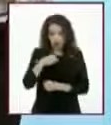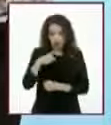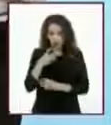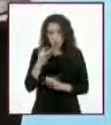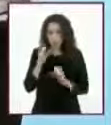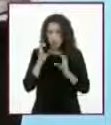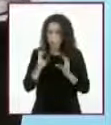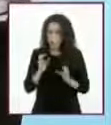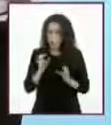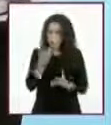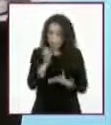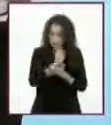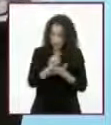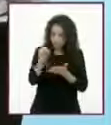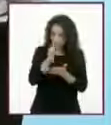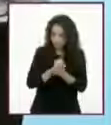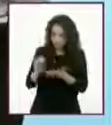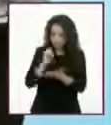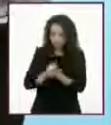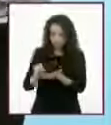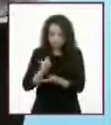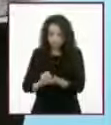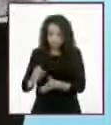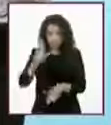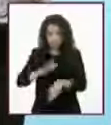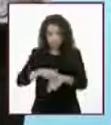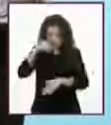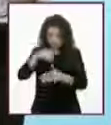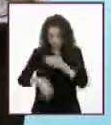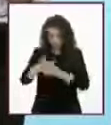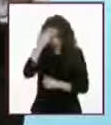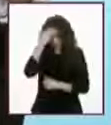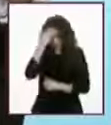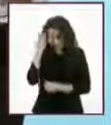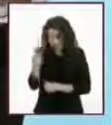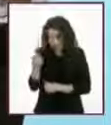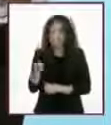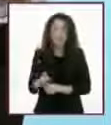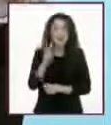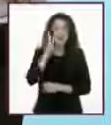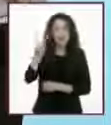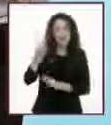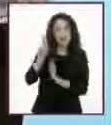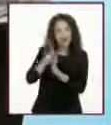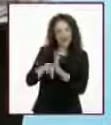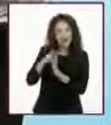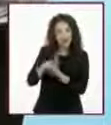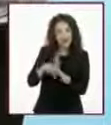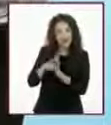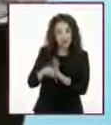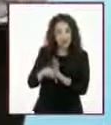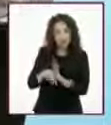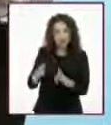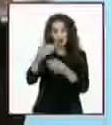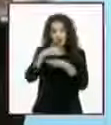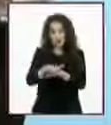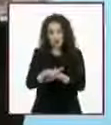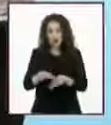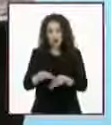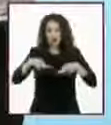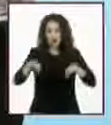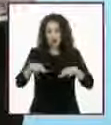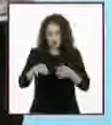cuidadosamente. Para saber más al respecto, los invitamos a ver el siguiente video sobre escritos y